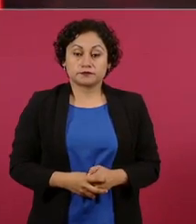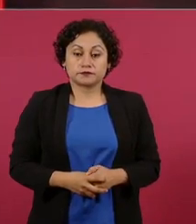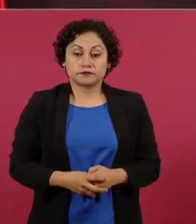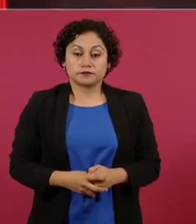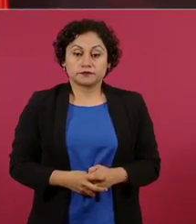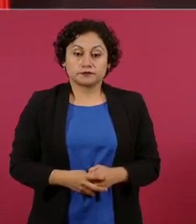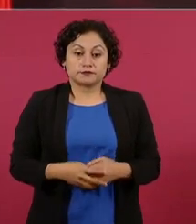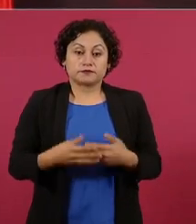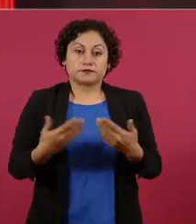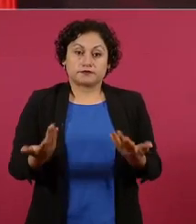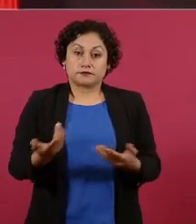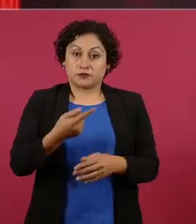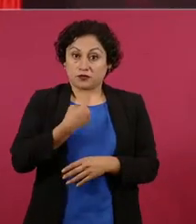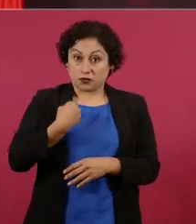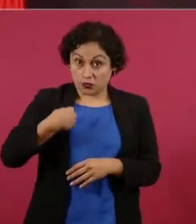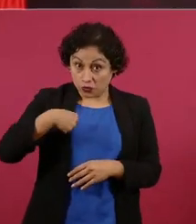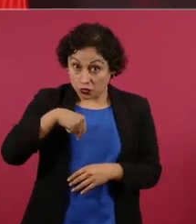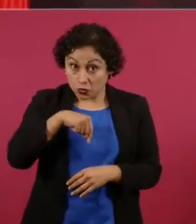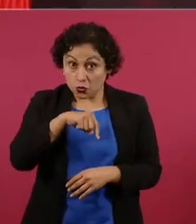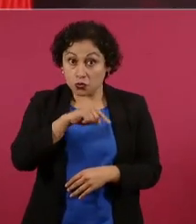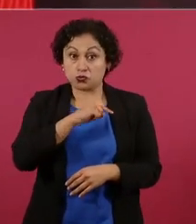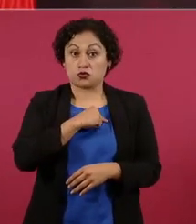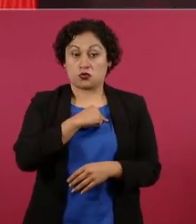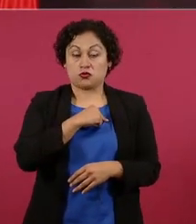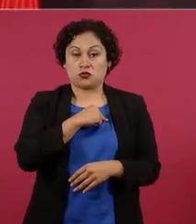levantando falsos testimonios.